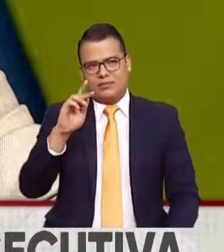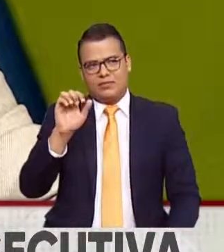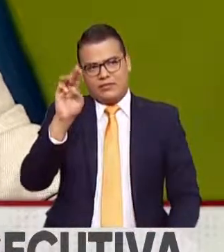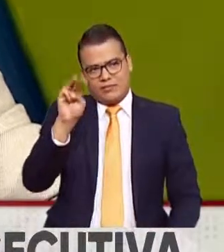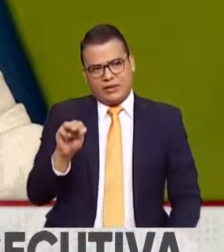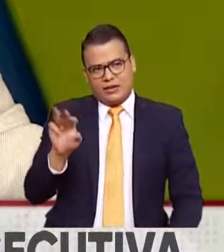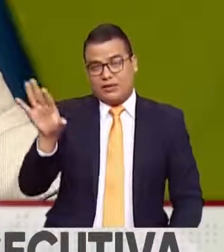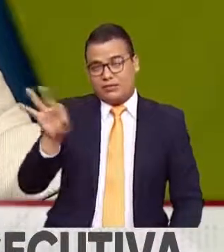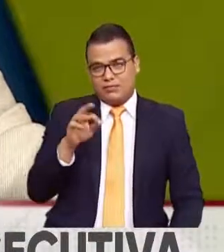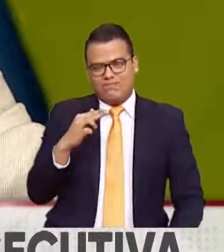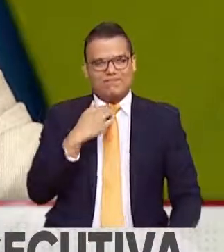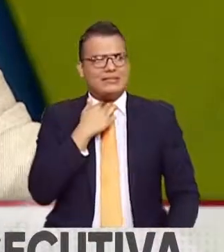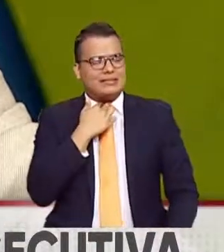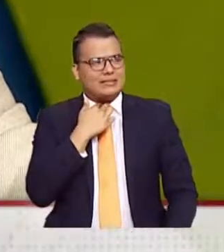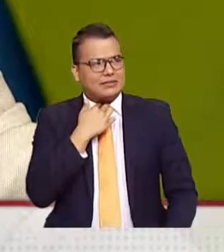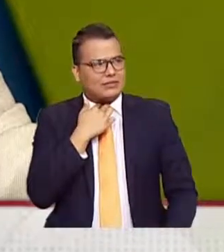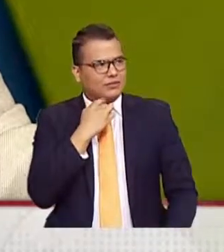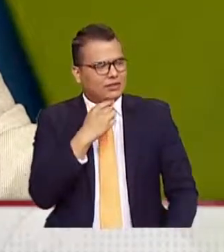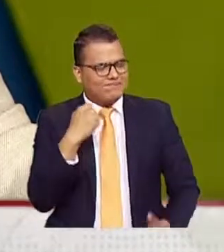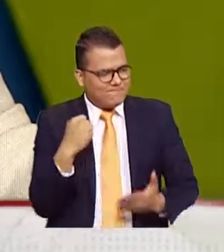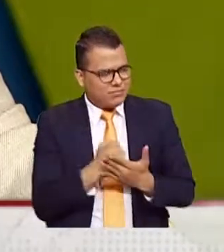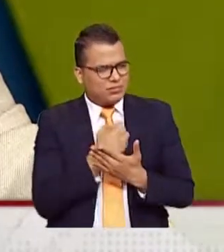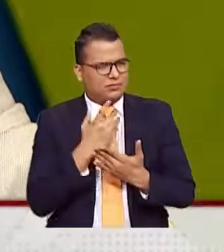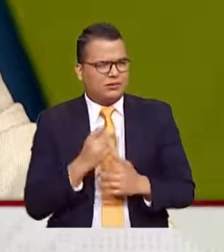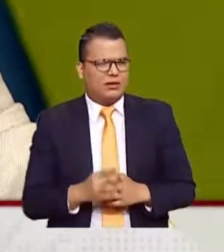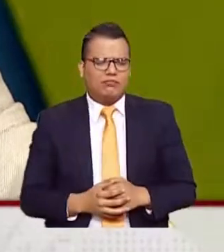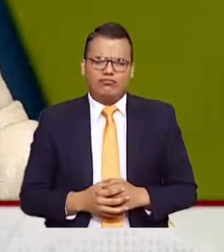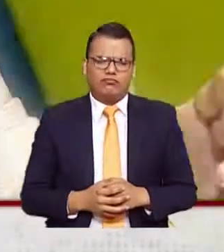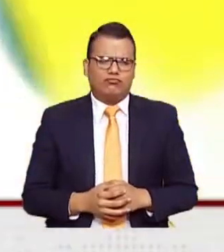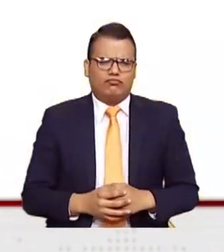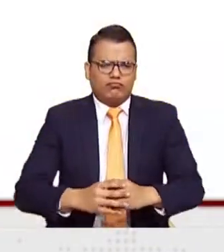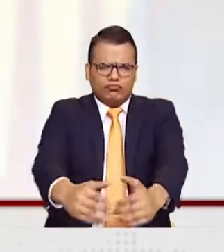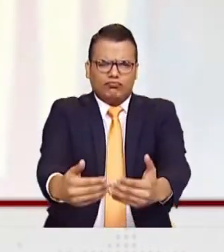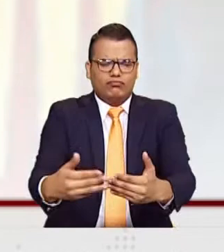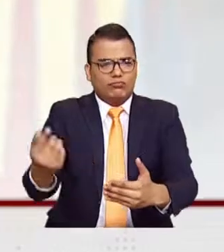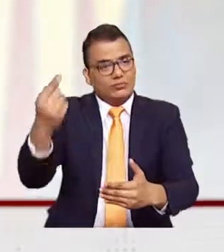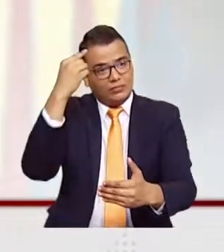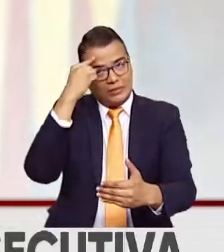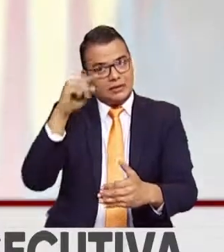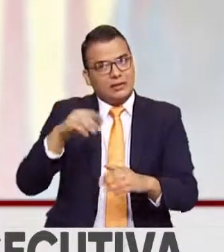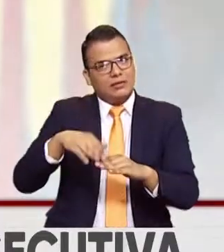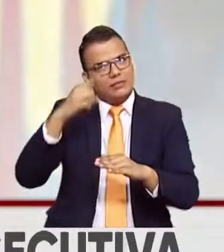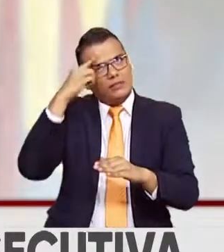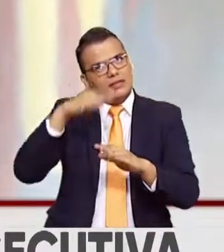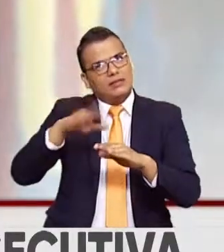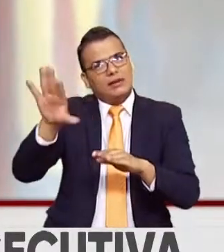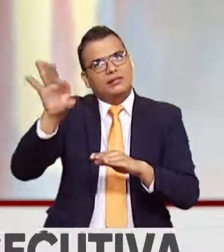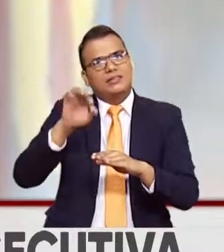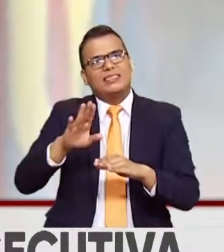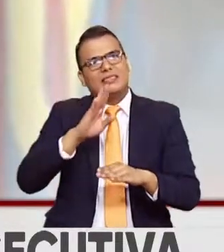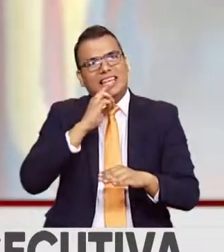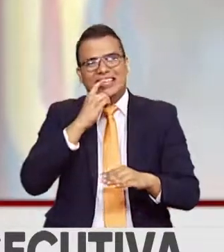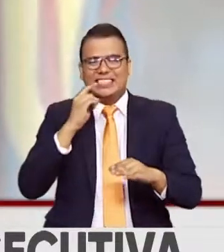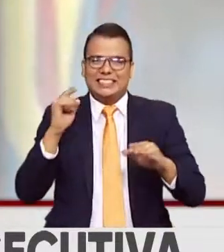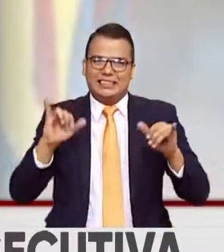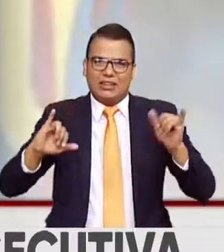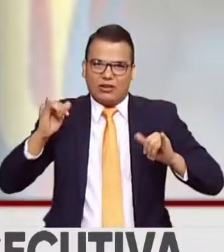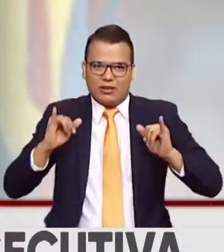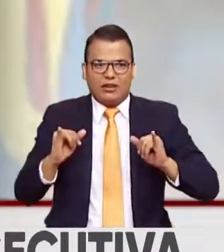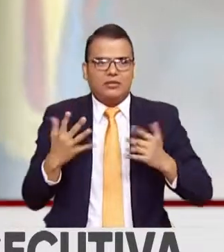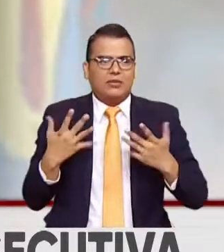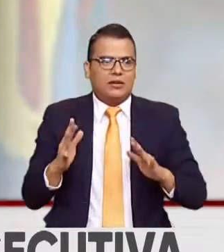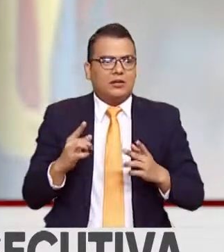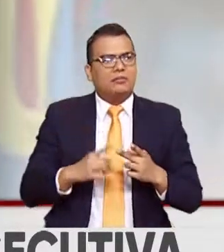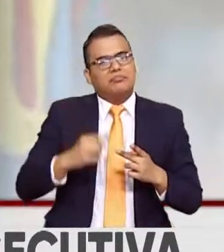no en nuestra primera opción era ronaldinho pero por circunstancias se nos presentó la oportunidad